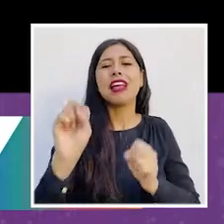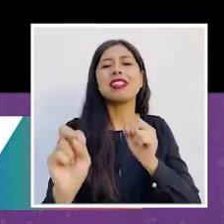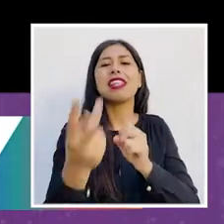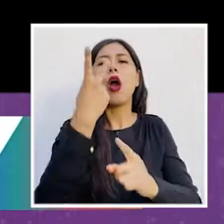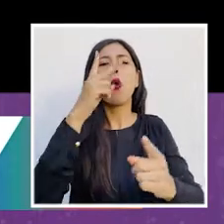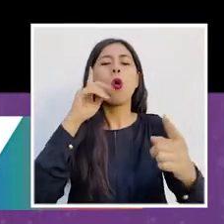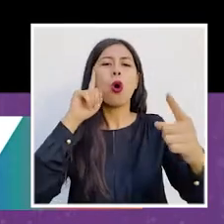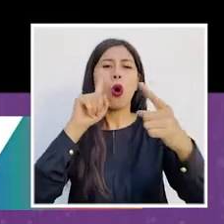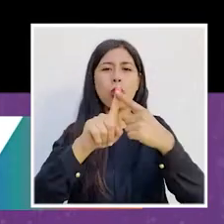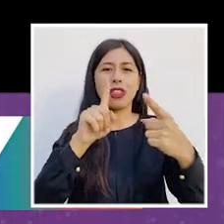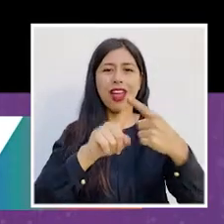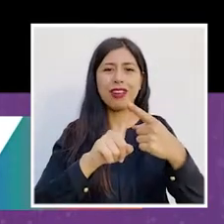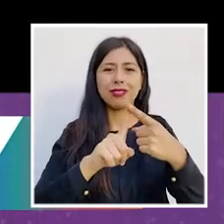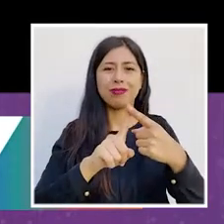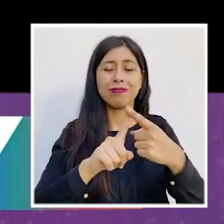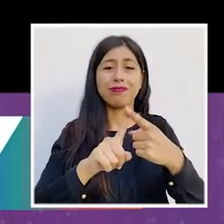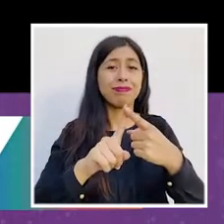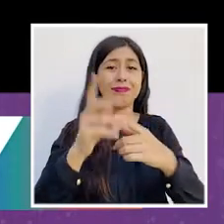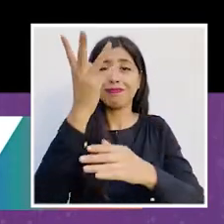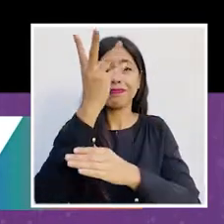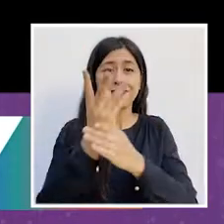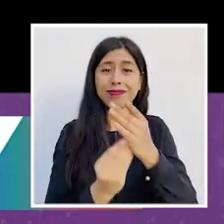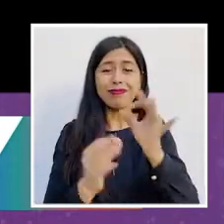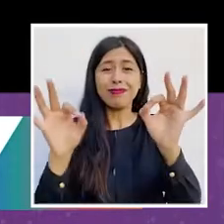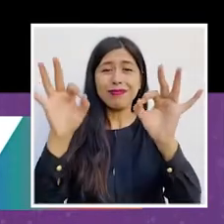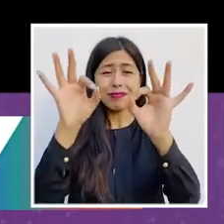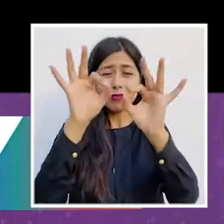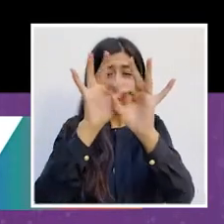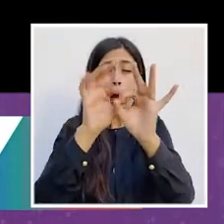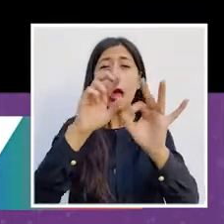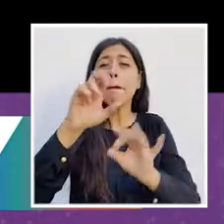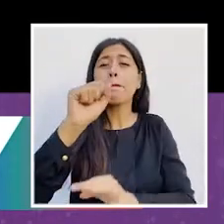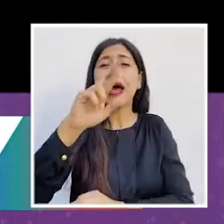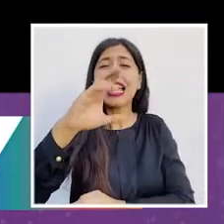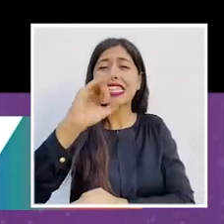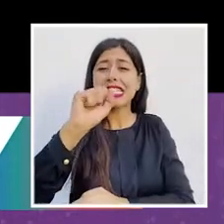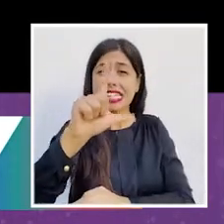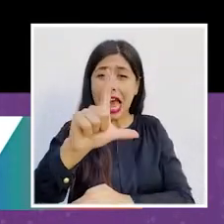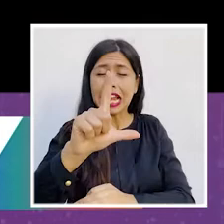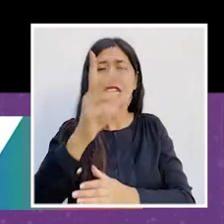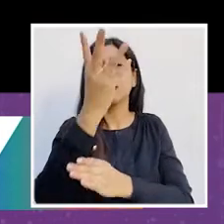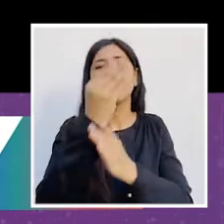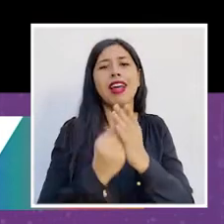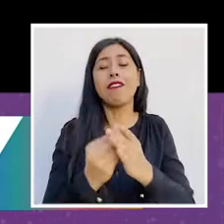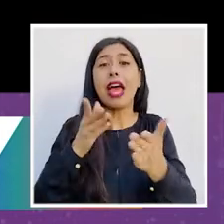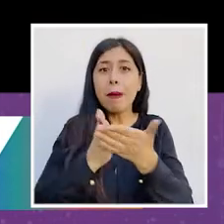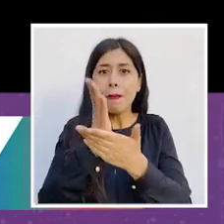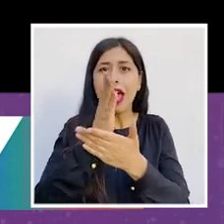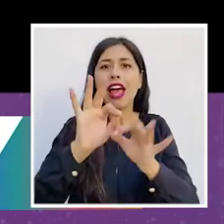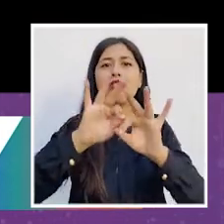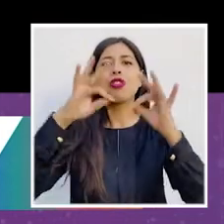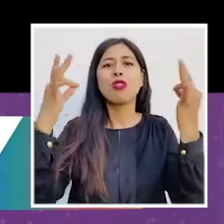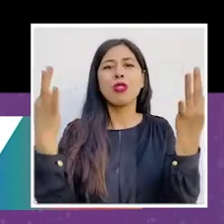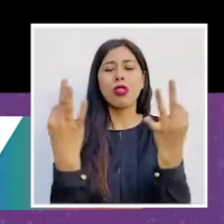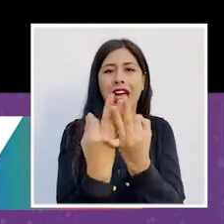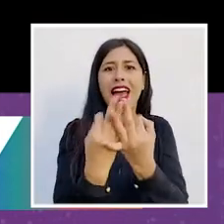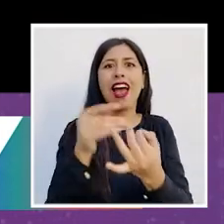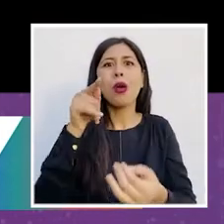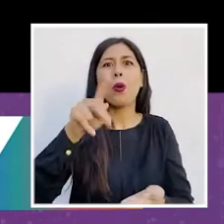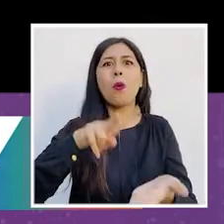contacto. Ahí termina el eclipse parcial y comienza el eclipse total, que es el verdadero show.